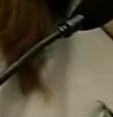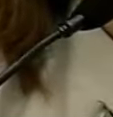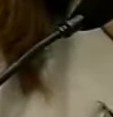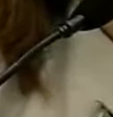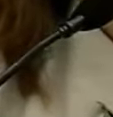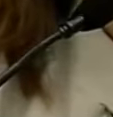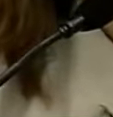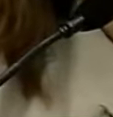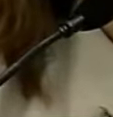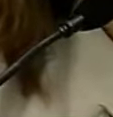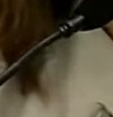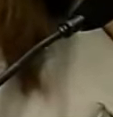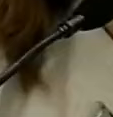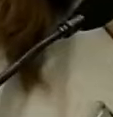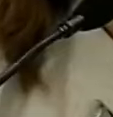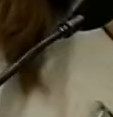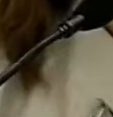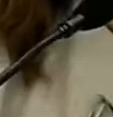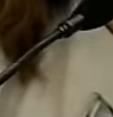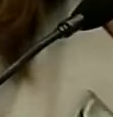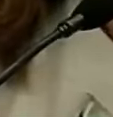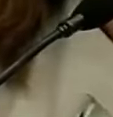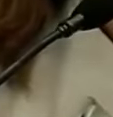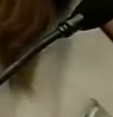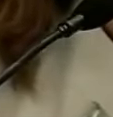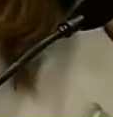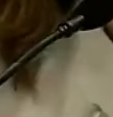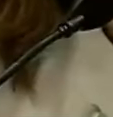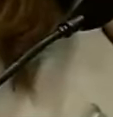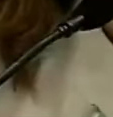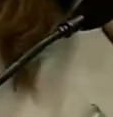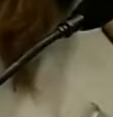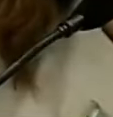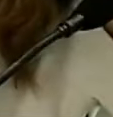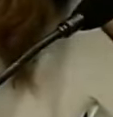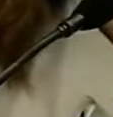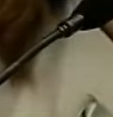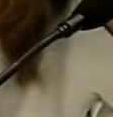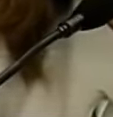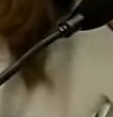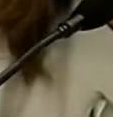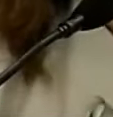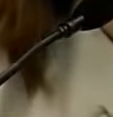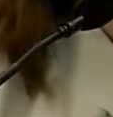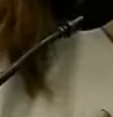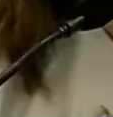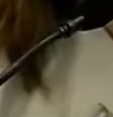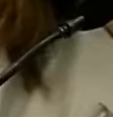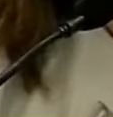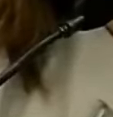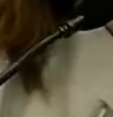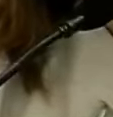operativos realizados en las cárceles y el constante trabajo en las cárceles, tanto nacionales como